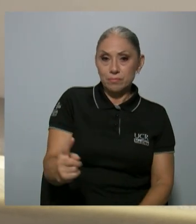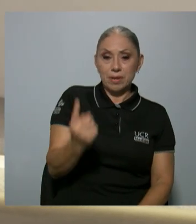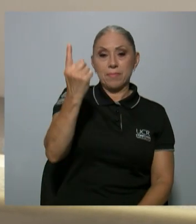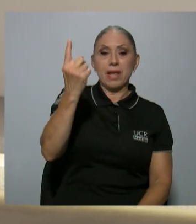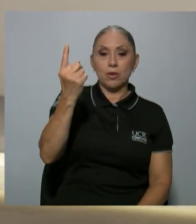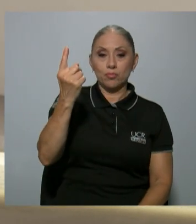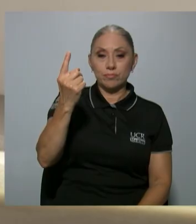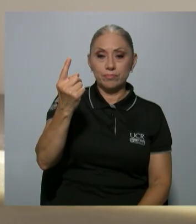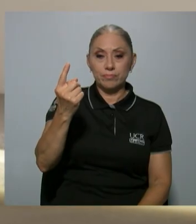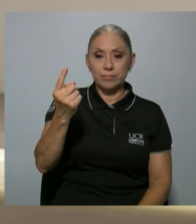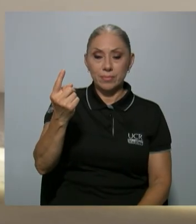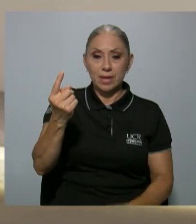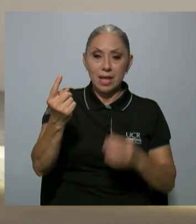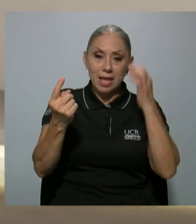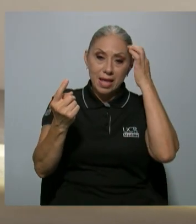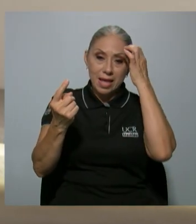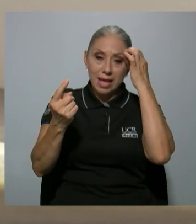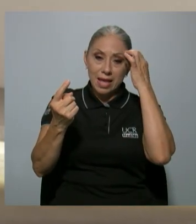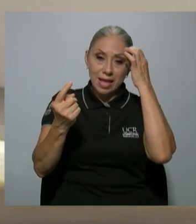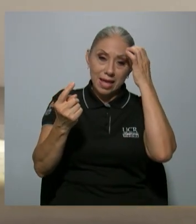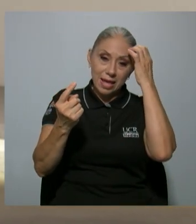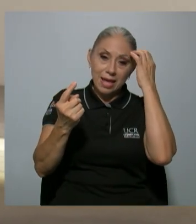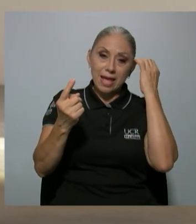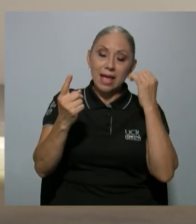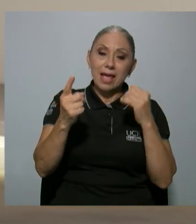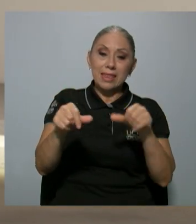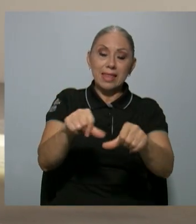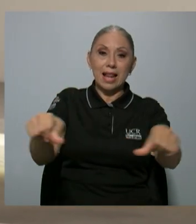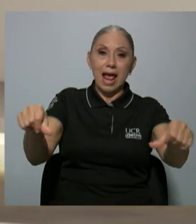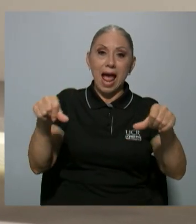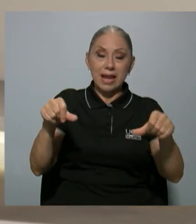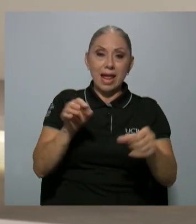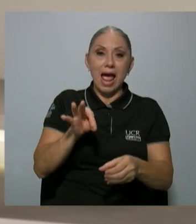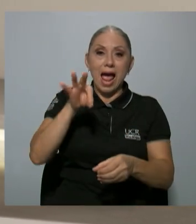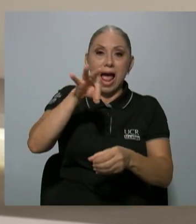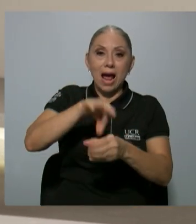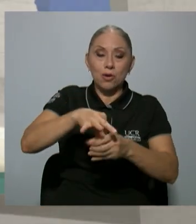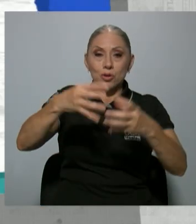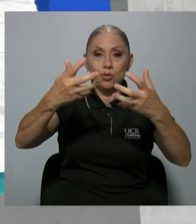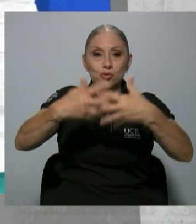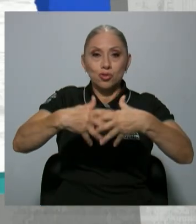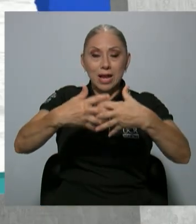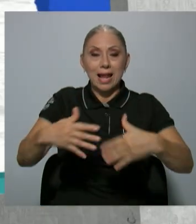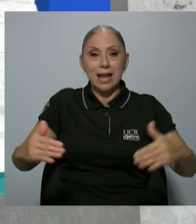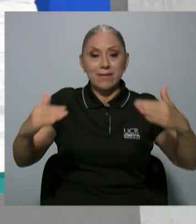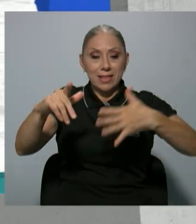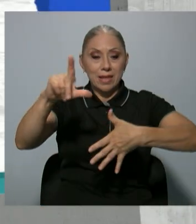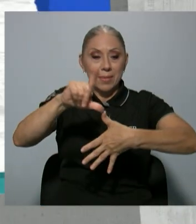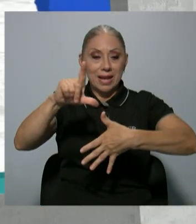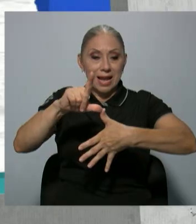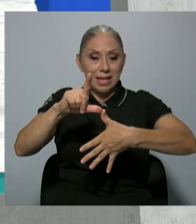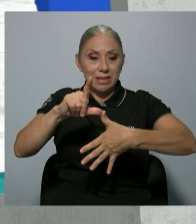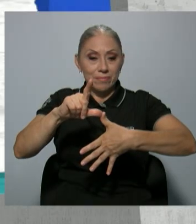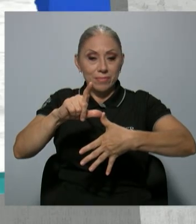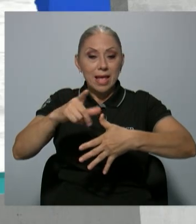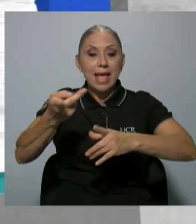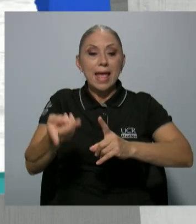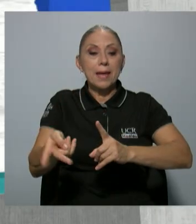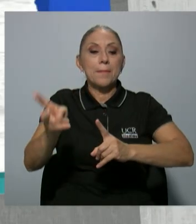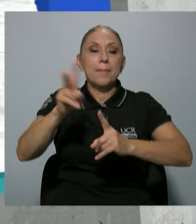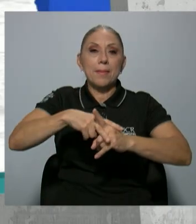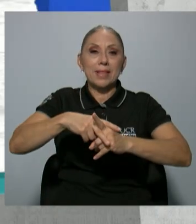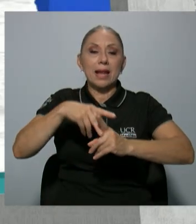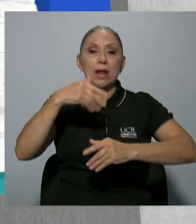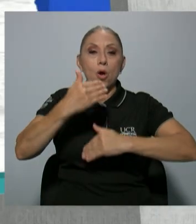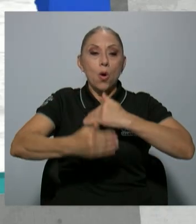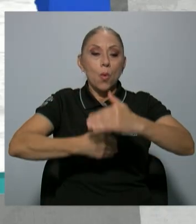desde de la parte del área agroindustrial de América Latina en implementar